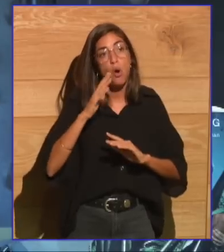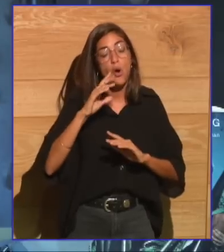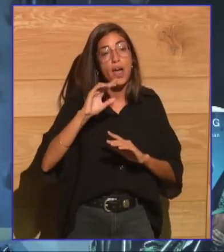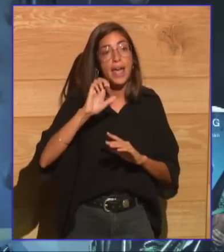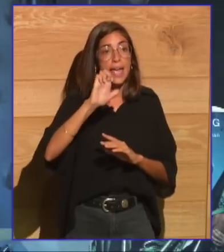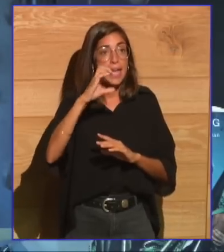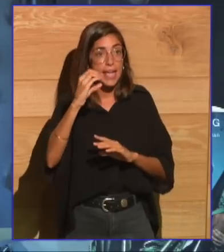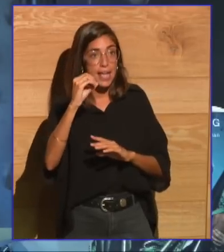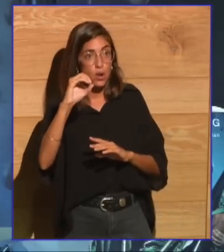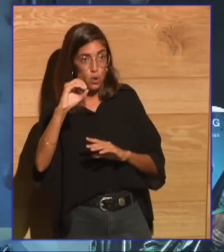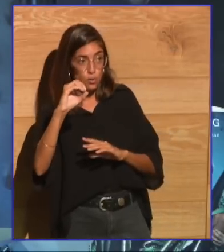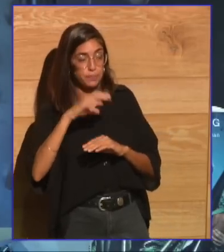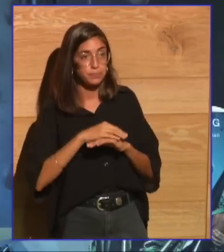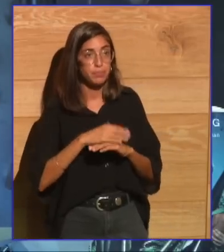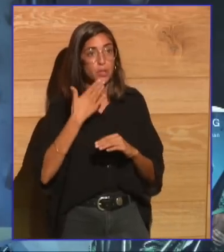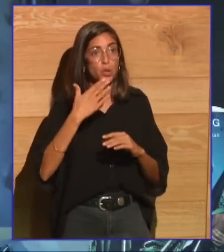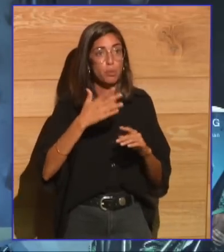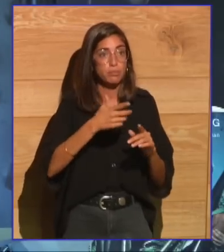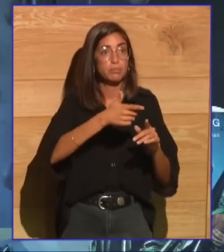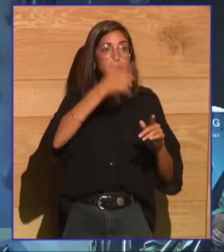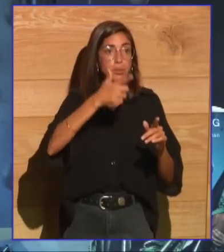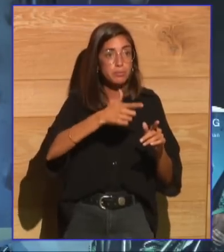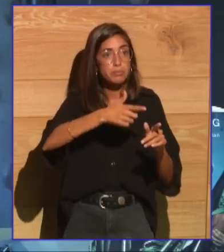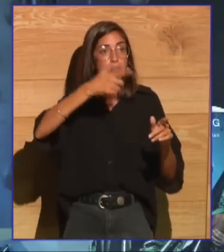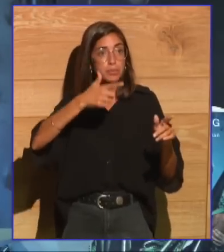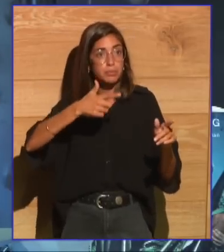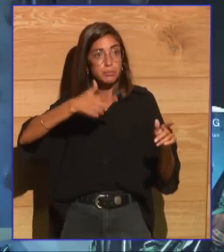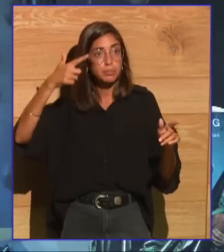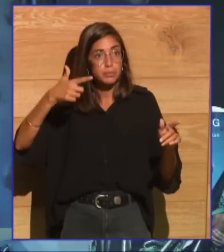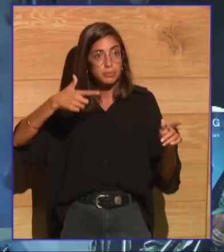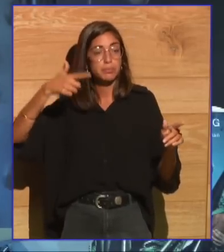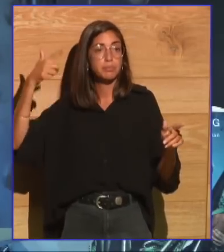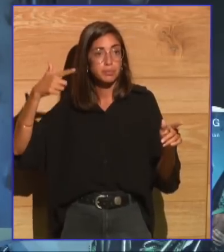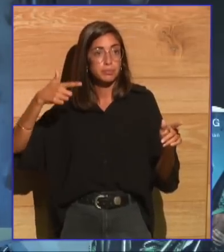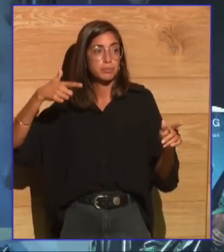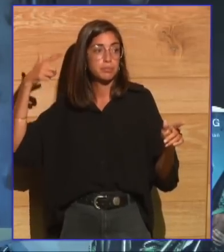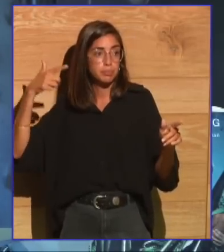maneras como el disparo desde aquí desde acá desde lejos casi como si fuera